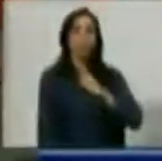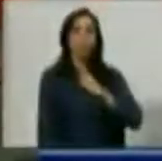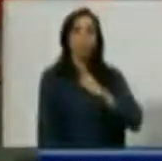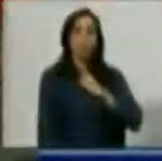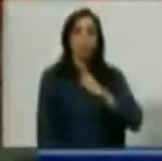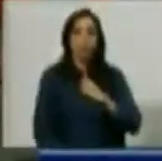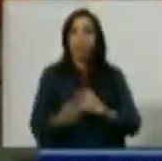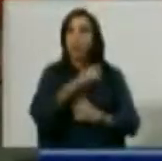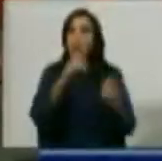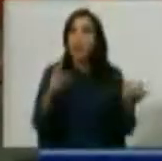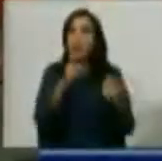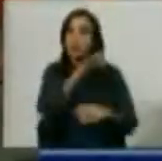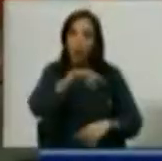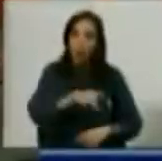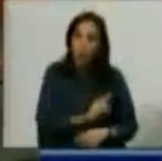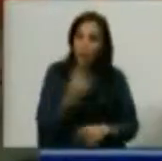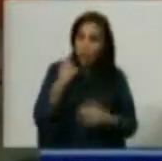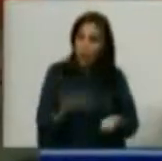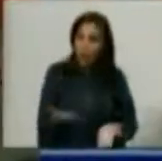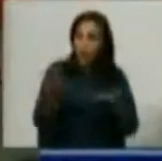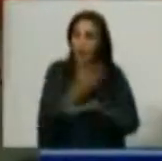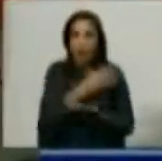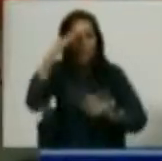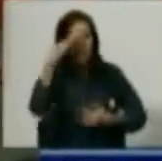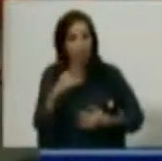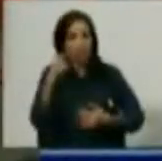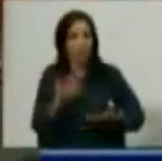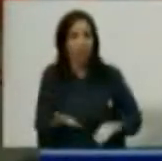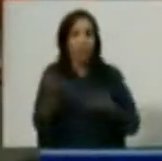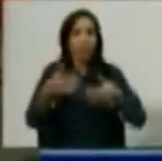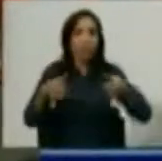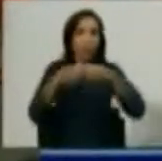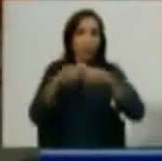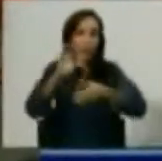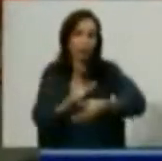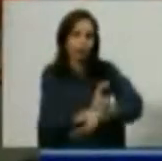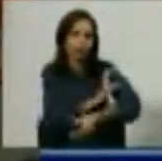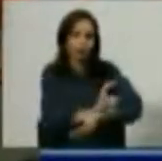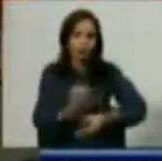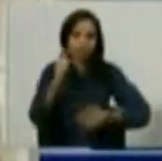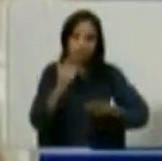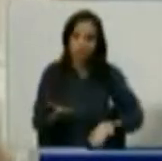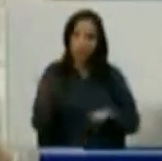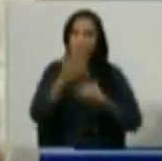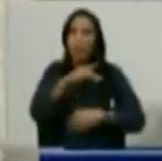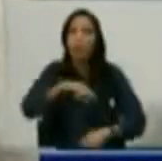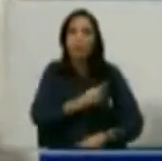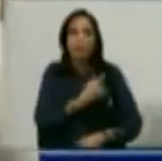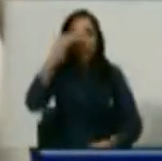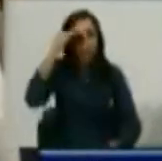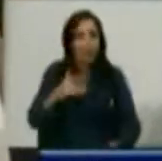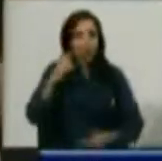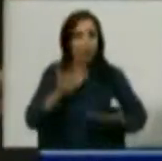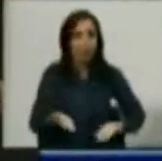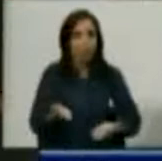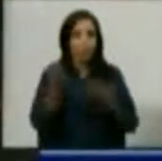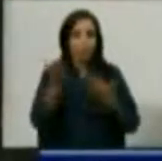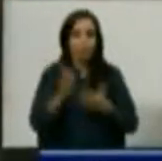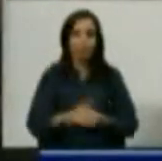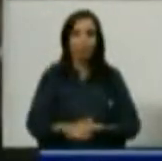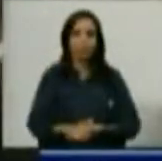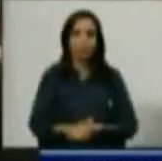la universidad militar ahí está la academia La Academia militar del ejército bolivariano